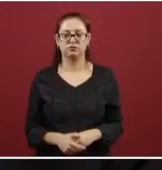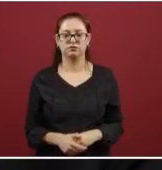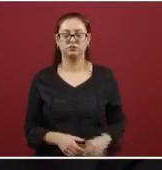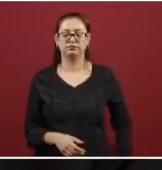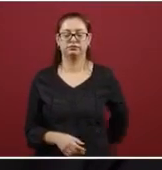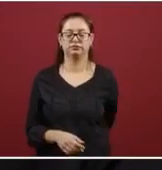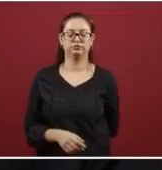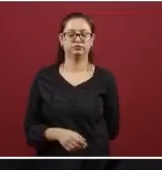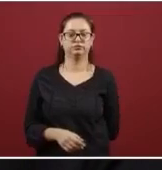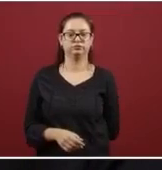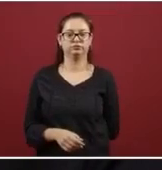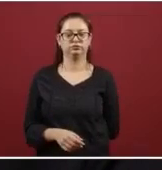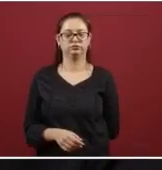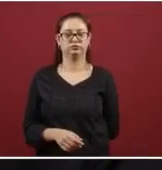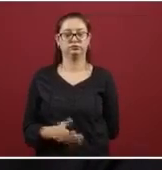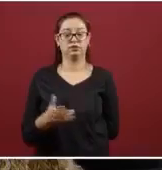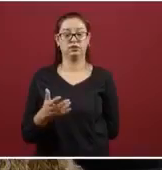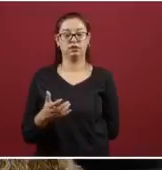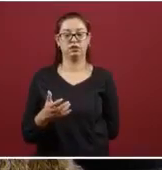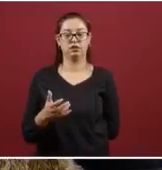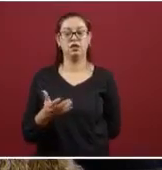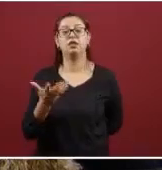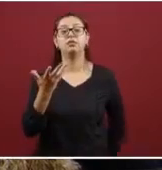10 hombres y 8 mujeres.